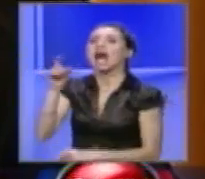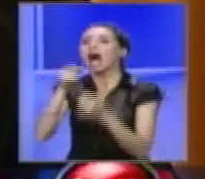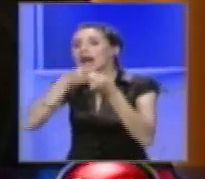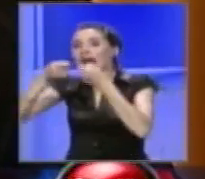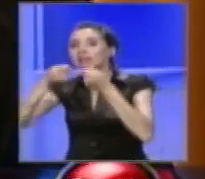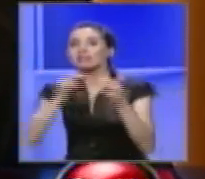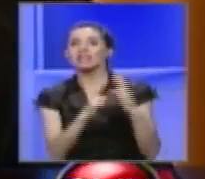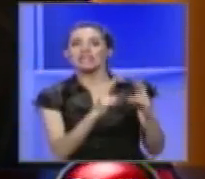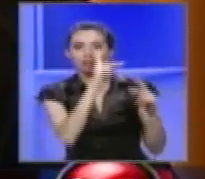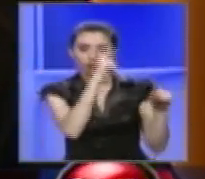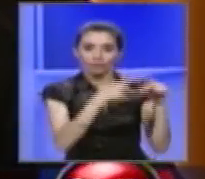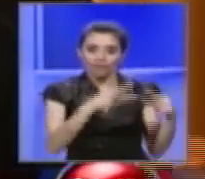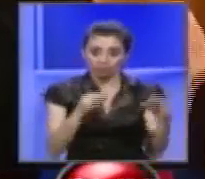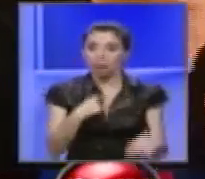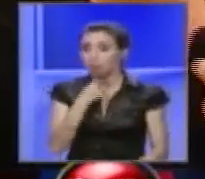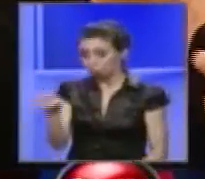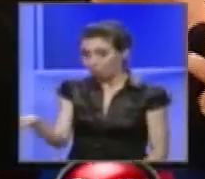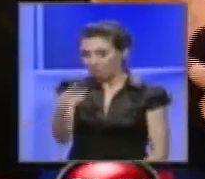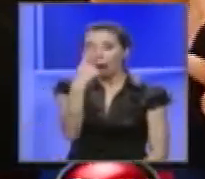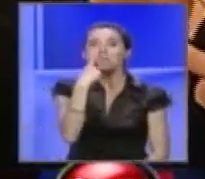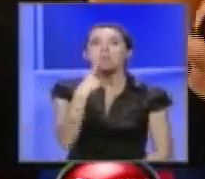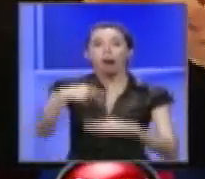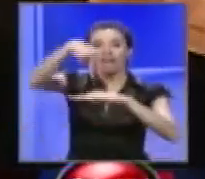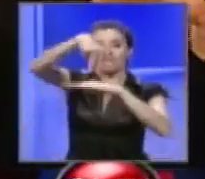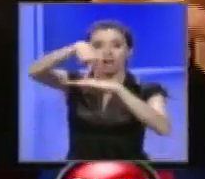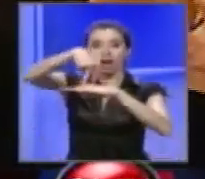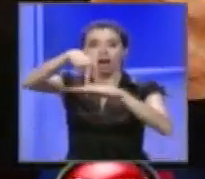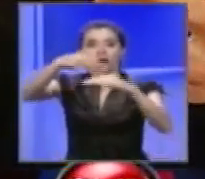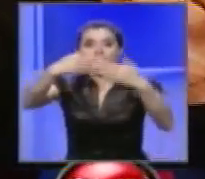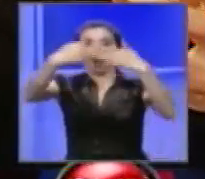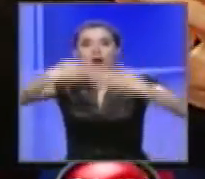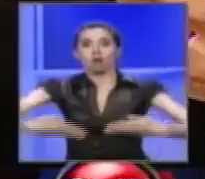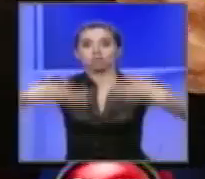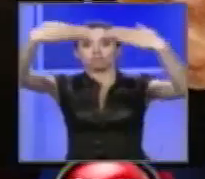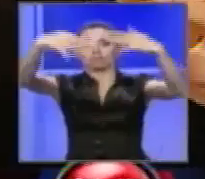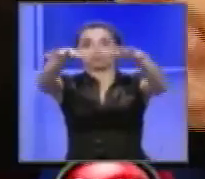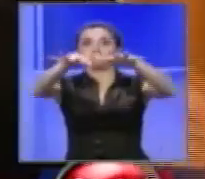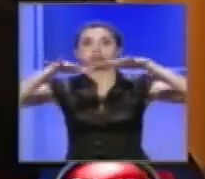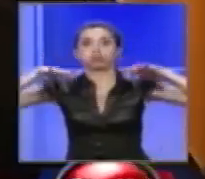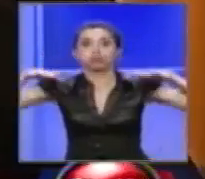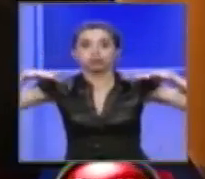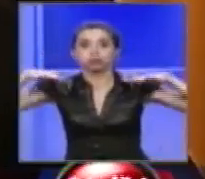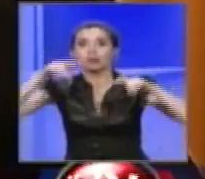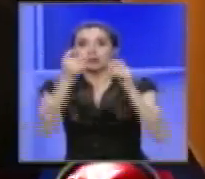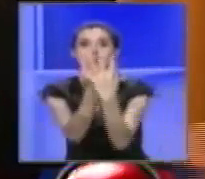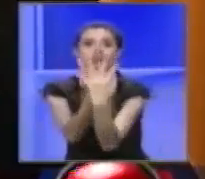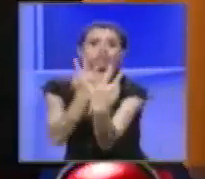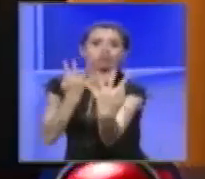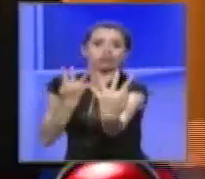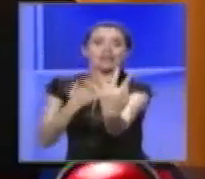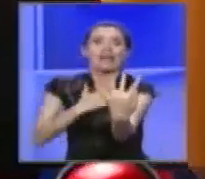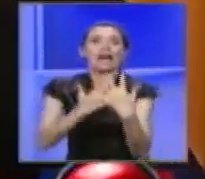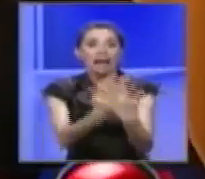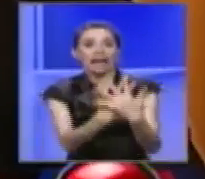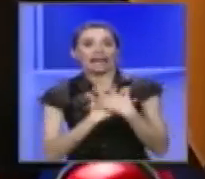me encantaría que ustedes se pararan ahí y sintieran esa pared de personas